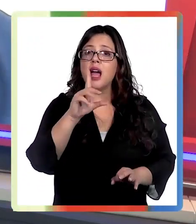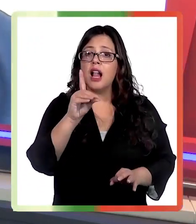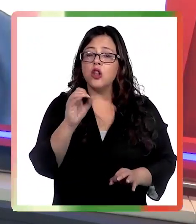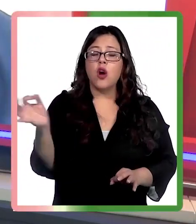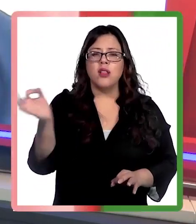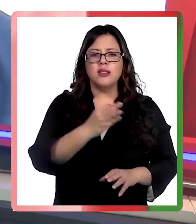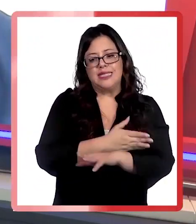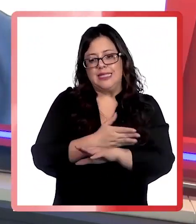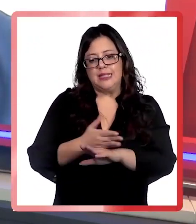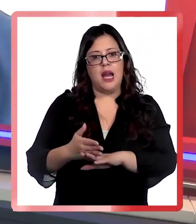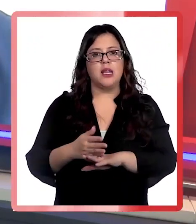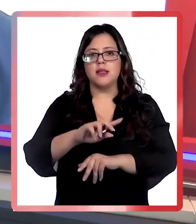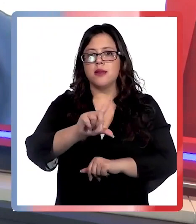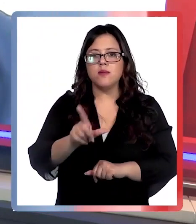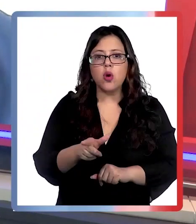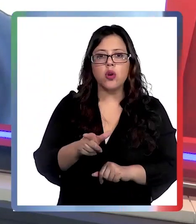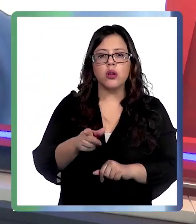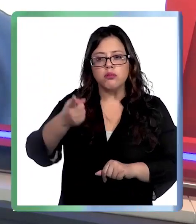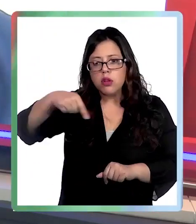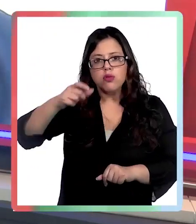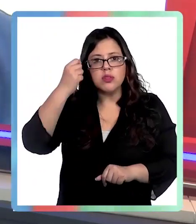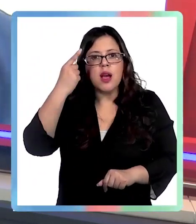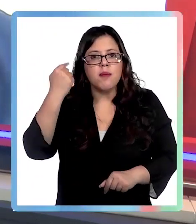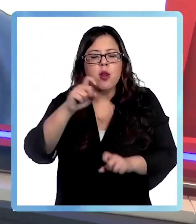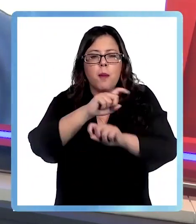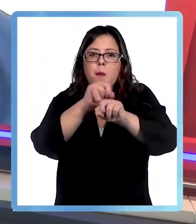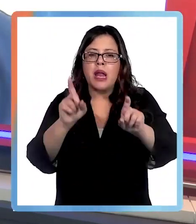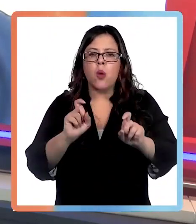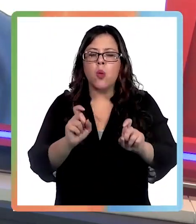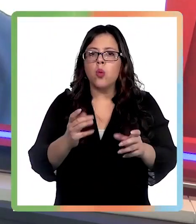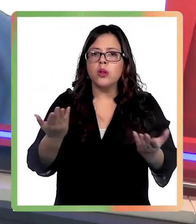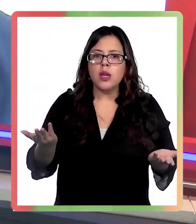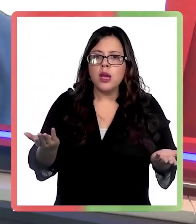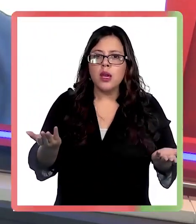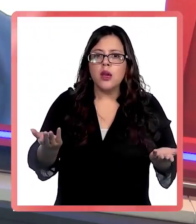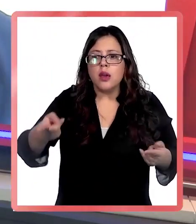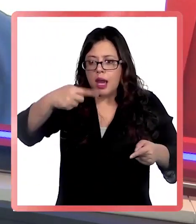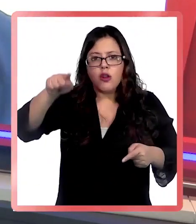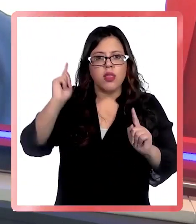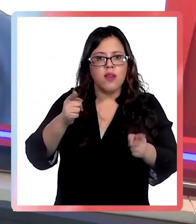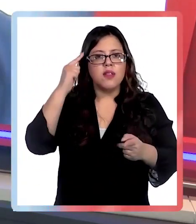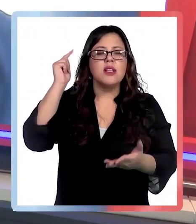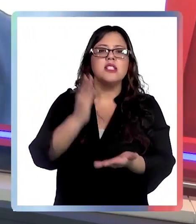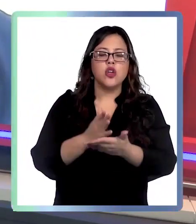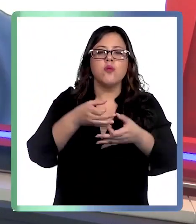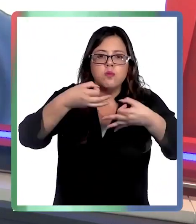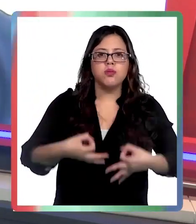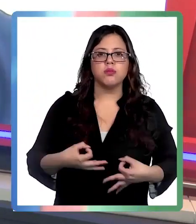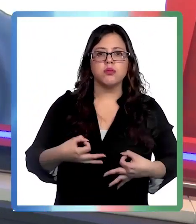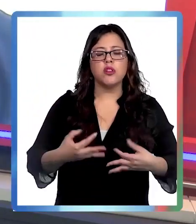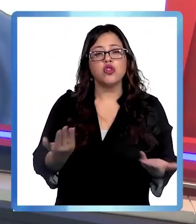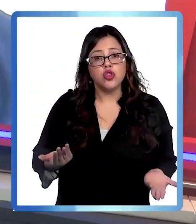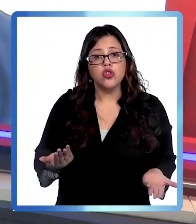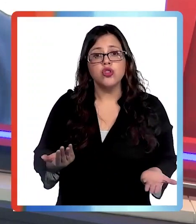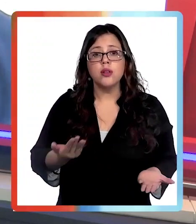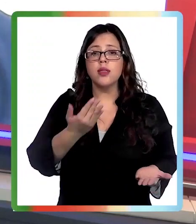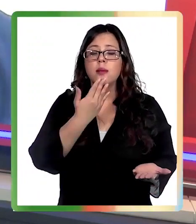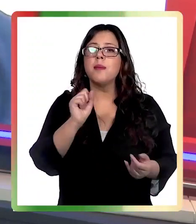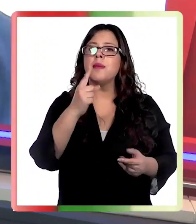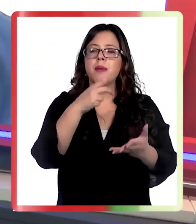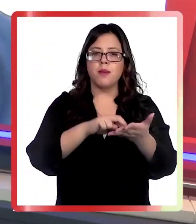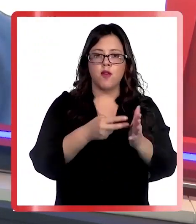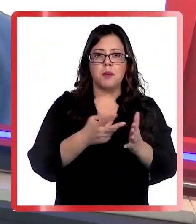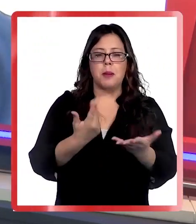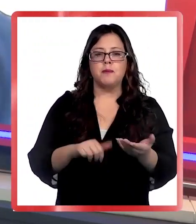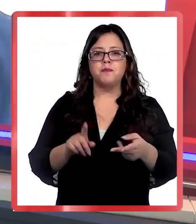tarde. Comparten, pero más que bien el diagnóstico, pero uno pregunta, están ahí para tomar acciones, ¿verdad? Y oportunas. Entonces, ahí ya